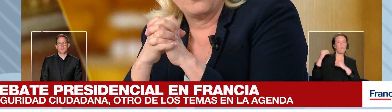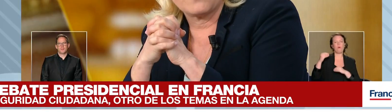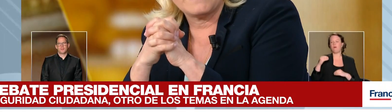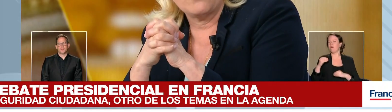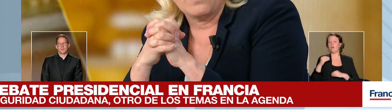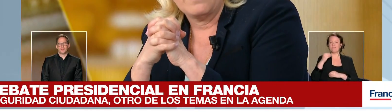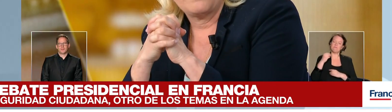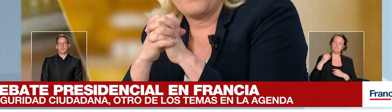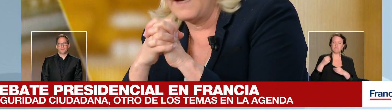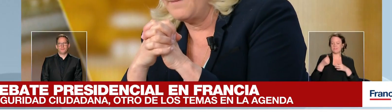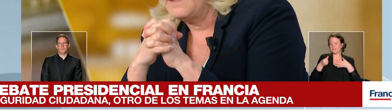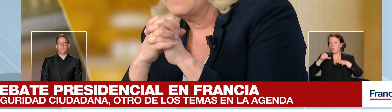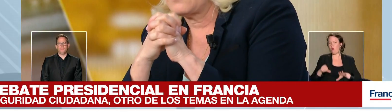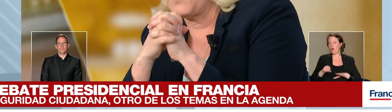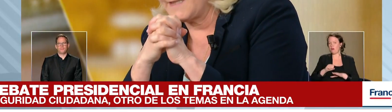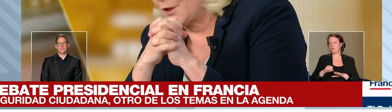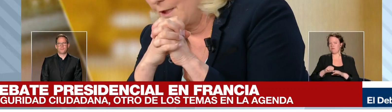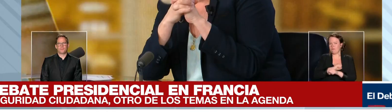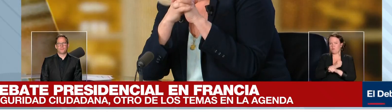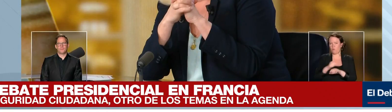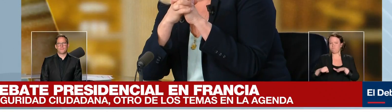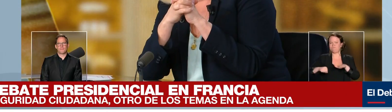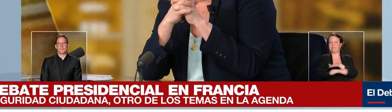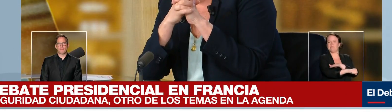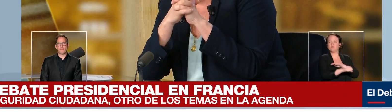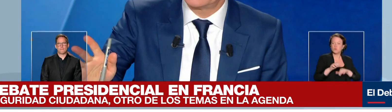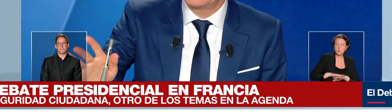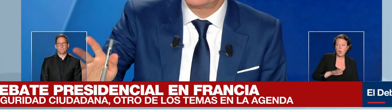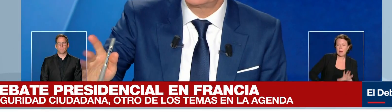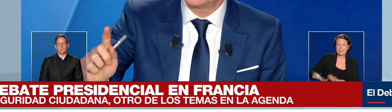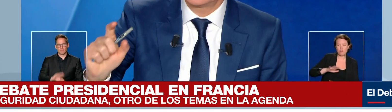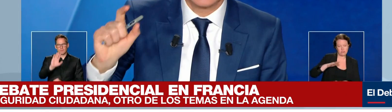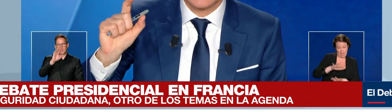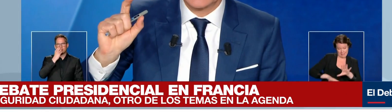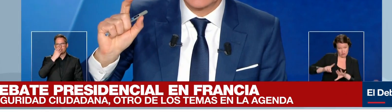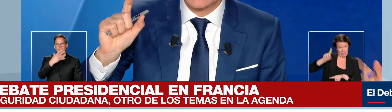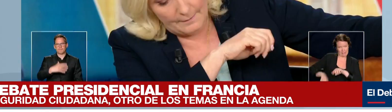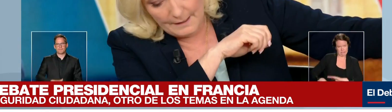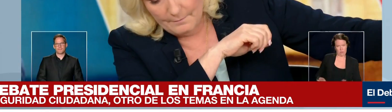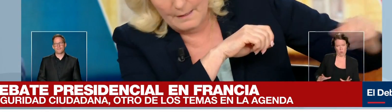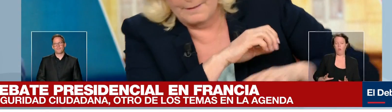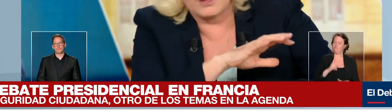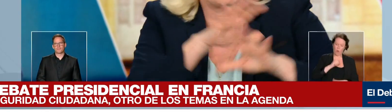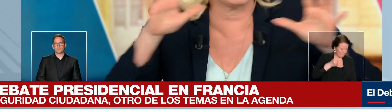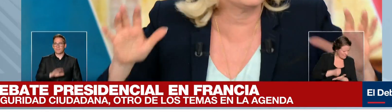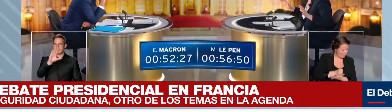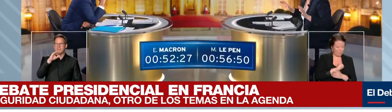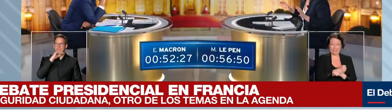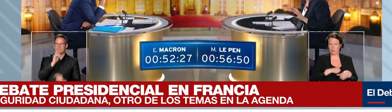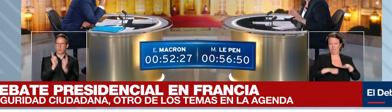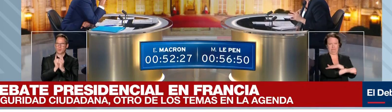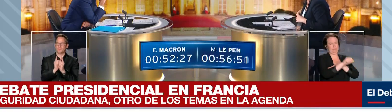pena para todas las penas de más de 6 meses, penas firmes cuando se trata de integridad física. Pero nada de esto es